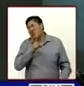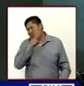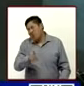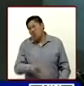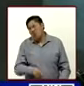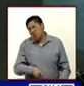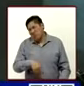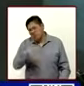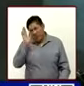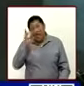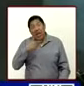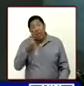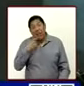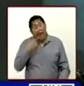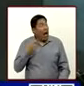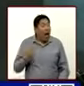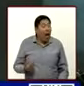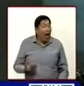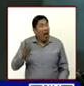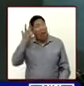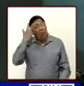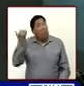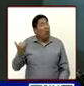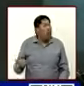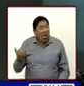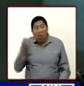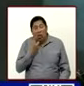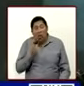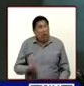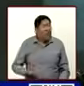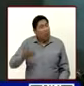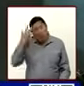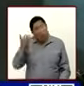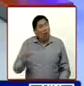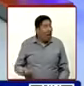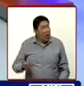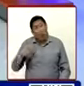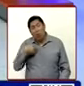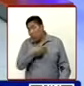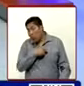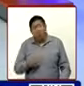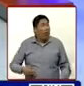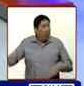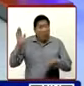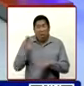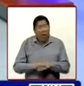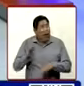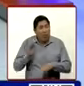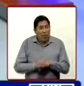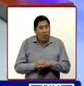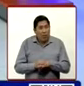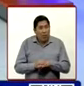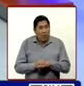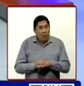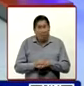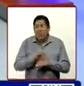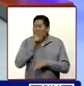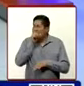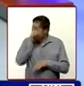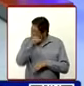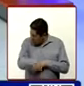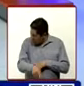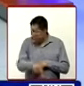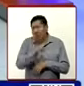creo que van a aparecer esas voces que diga, ¿por qué siempre endurecimiento de penas? ¿Por qué no vamos al tema de la prevención? Te aseguro.